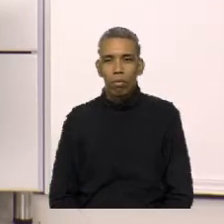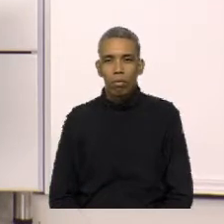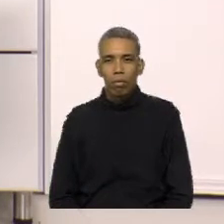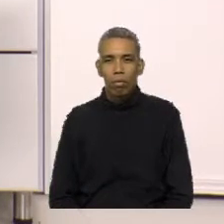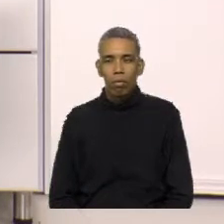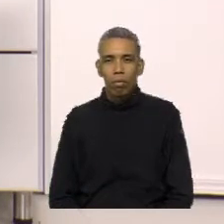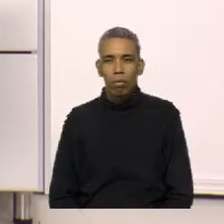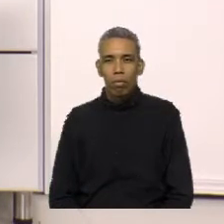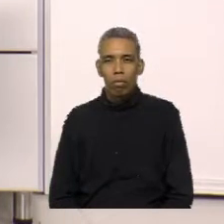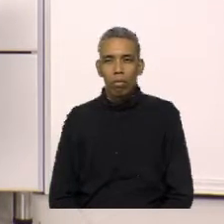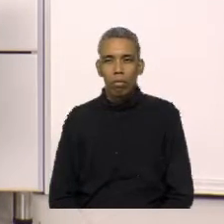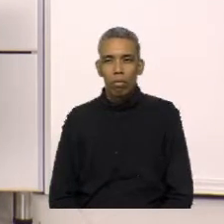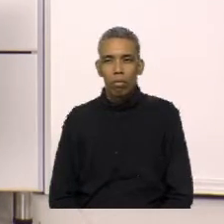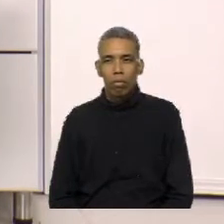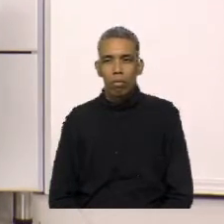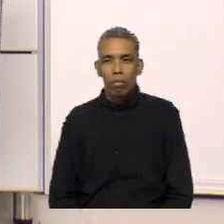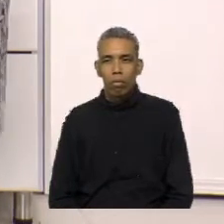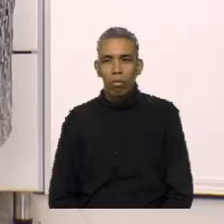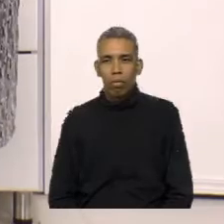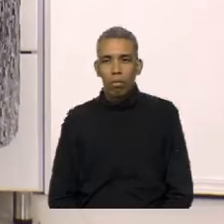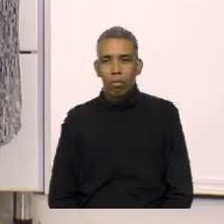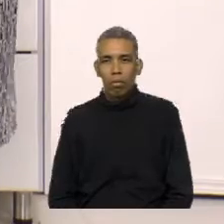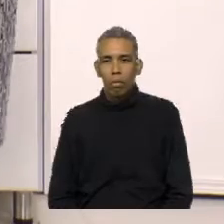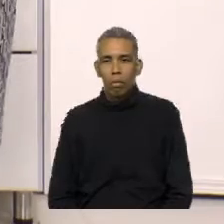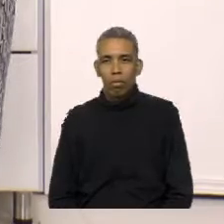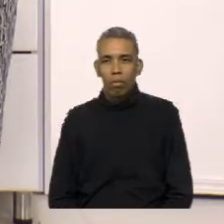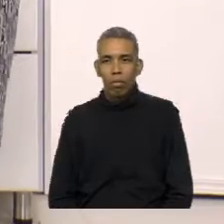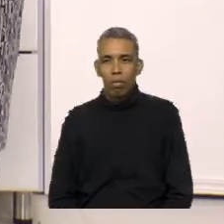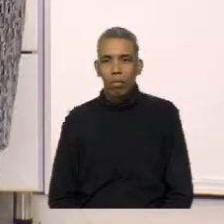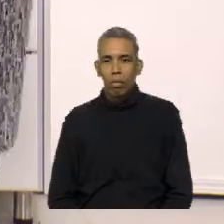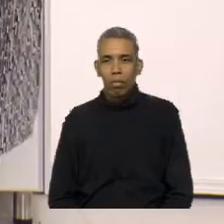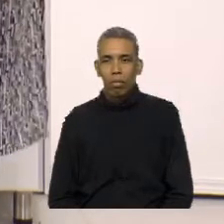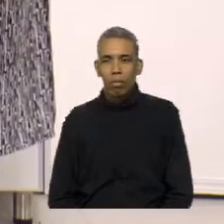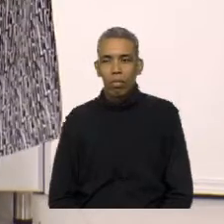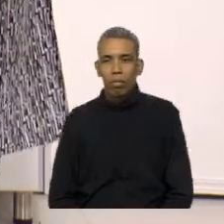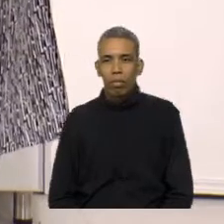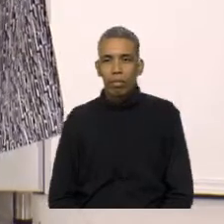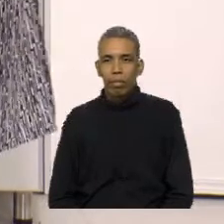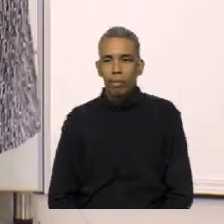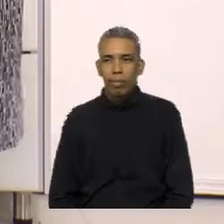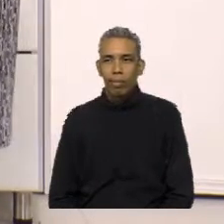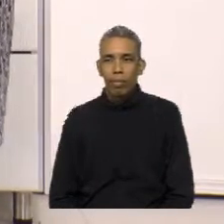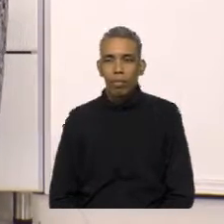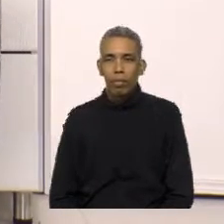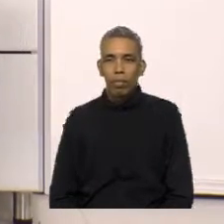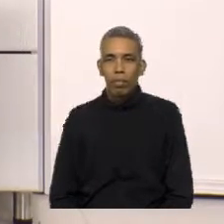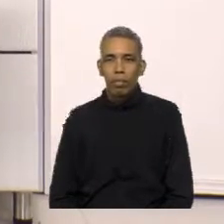ahí y seguimos acá con la cebolla. Vamos a